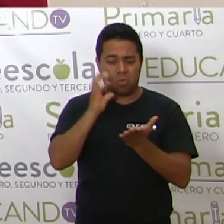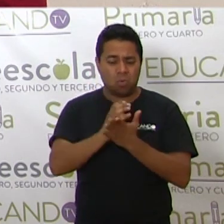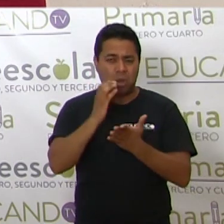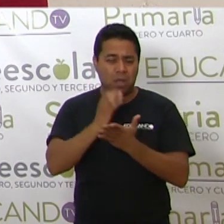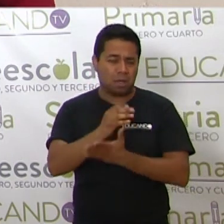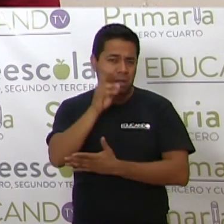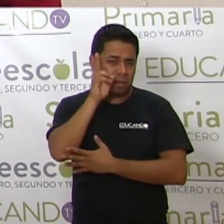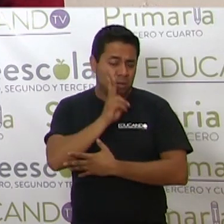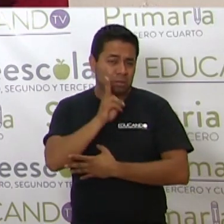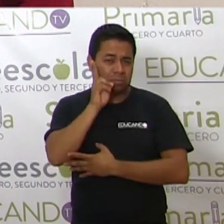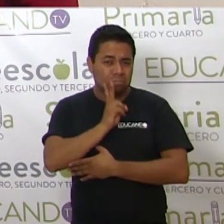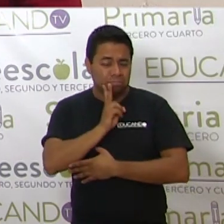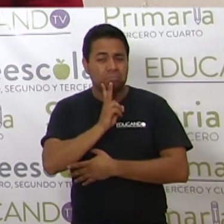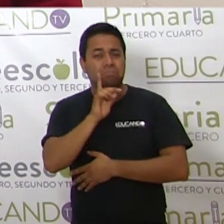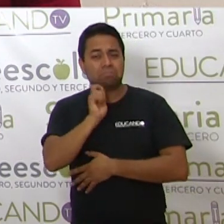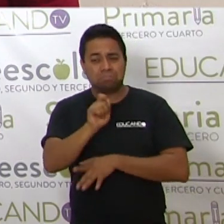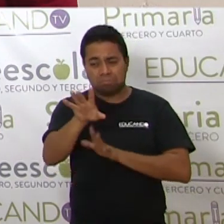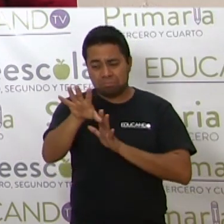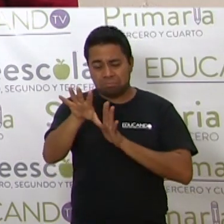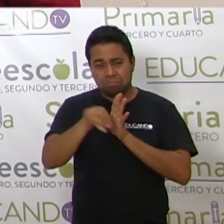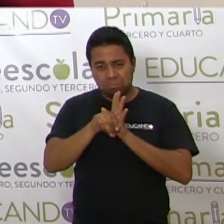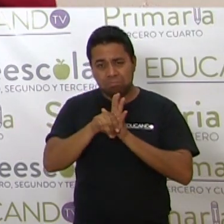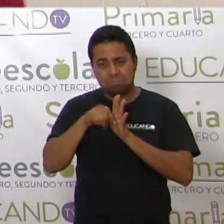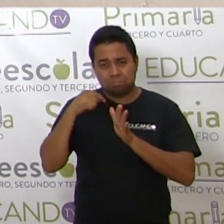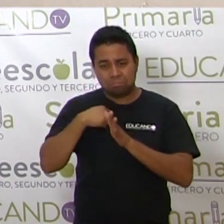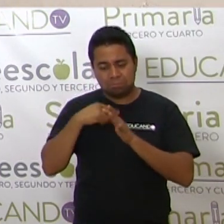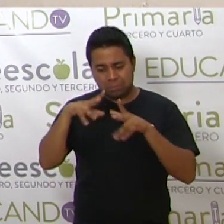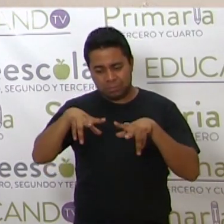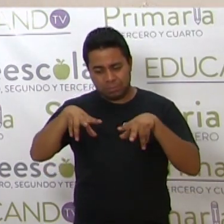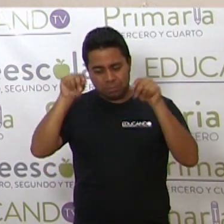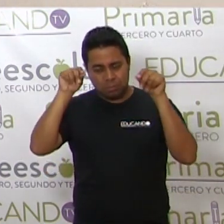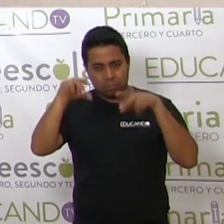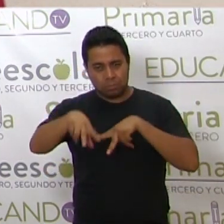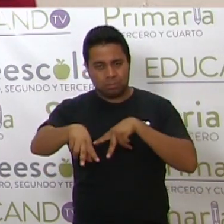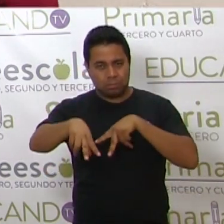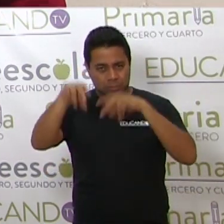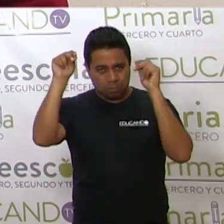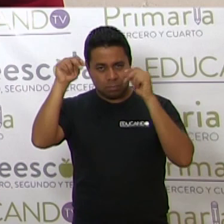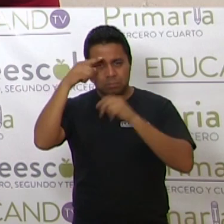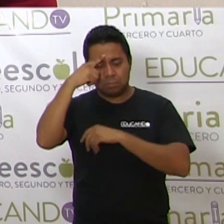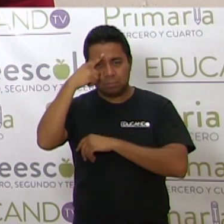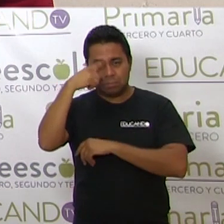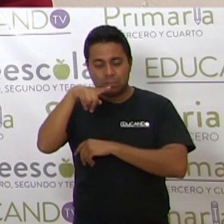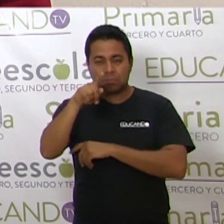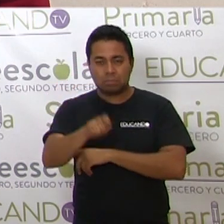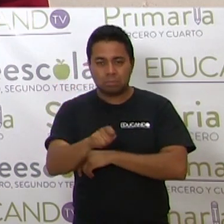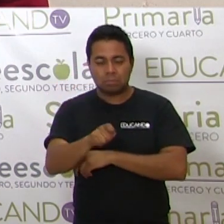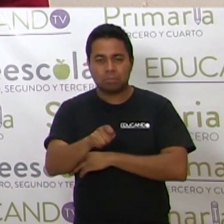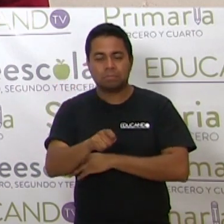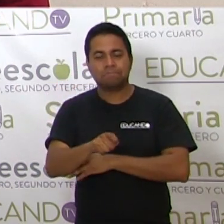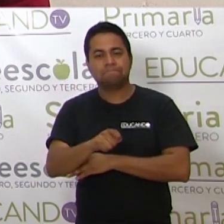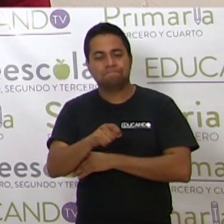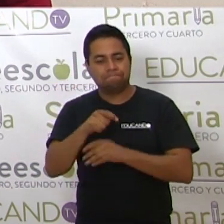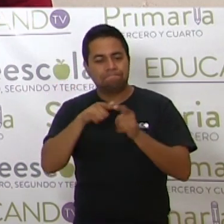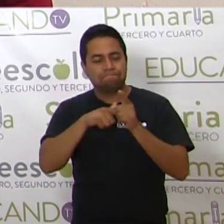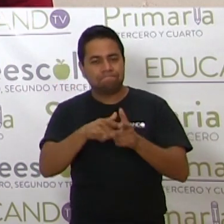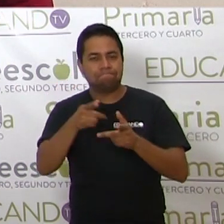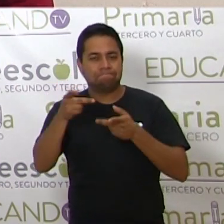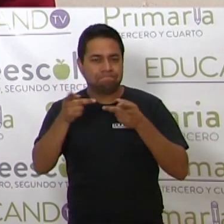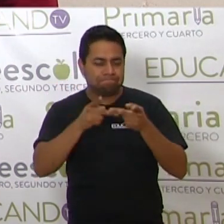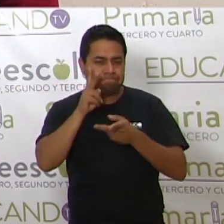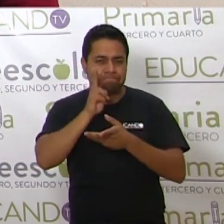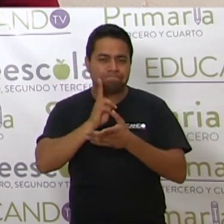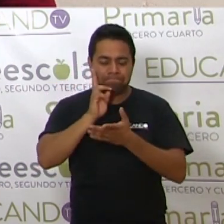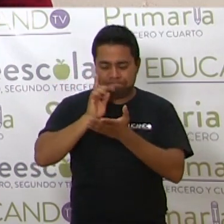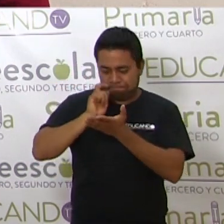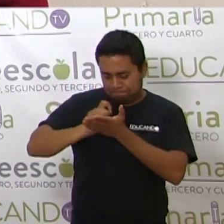tratar de seguir una carpita uno de estos para estar practicando